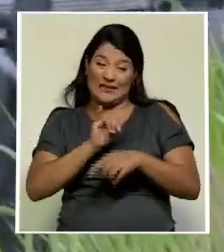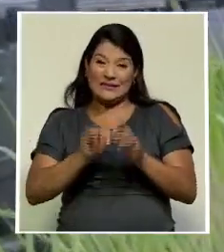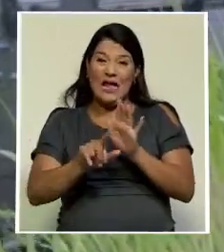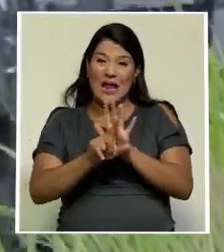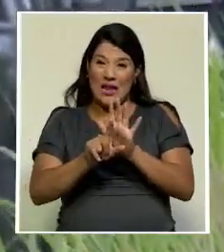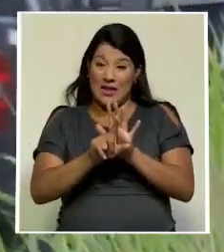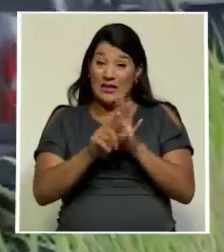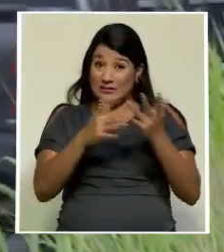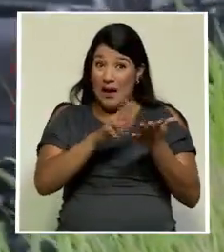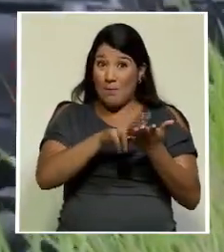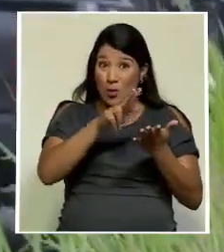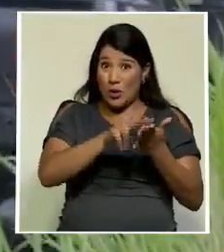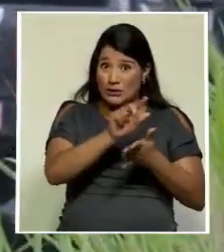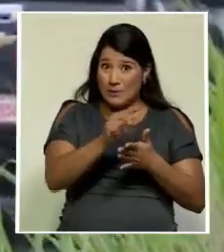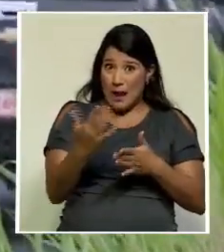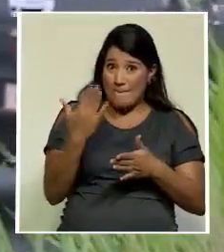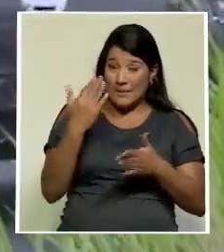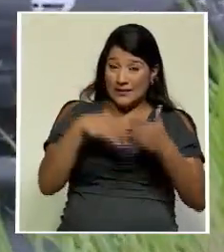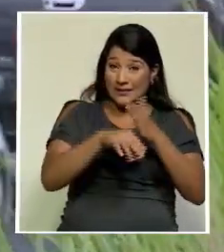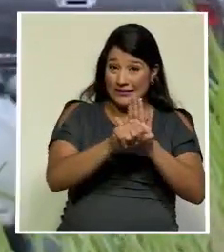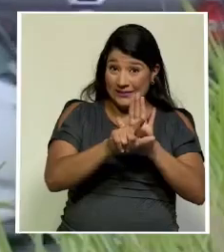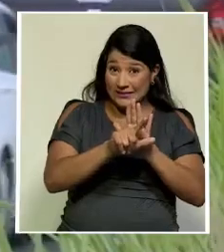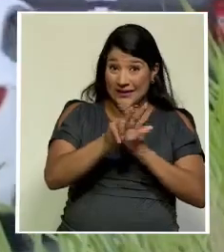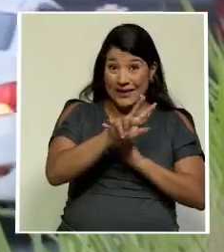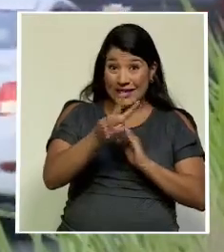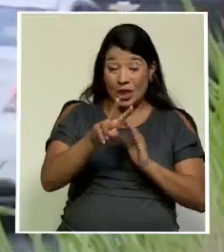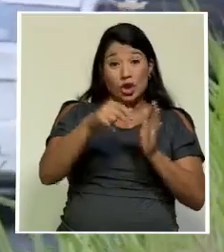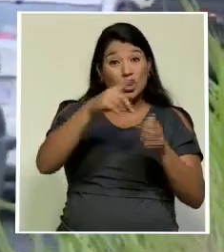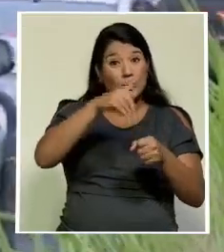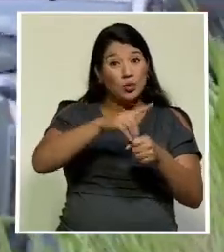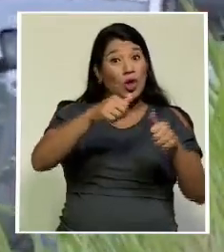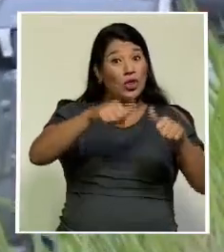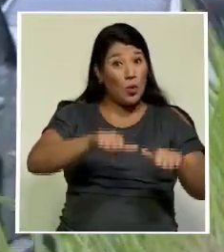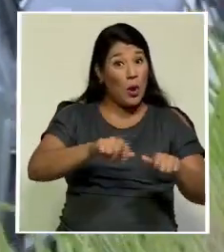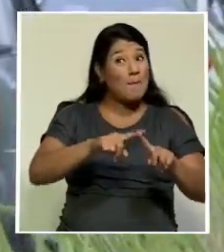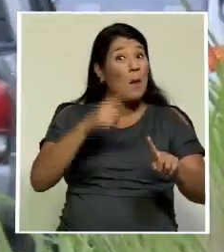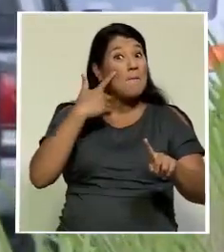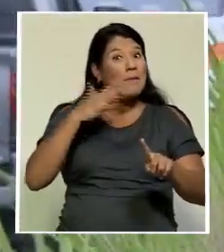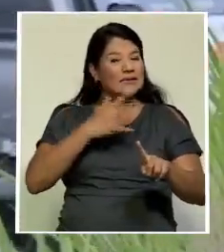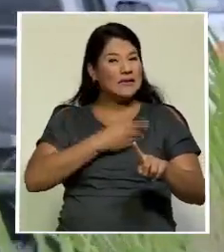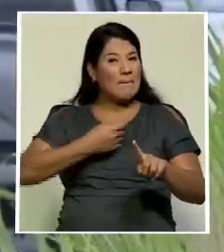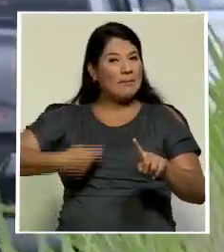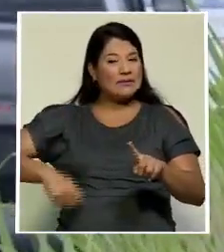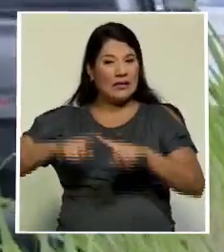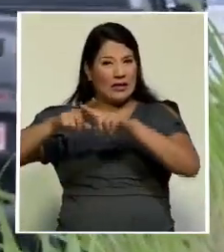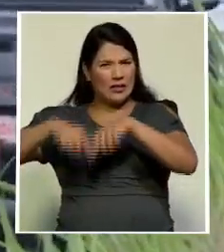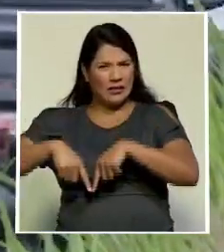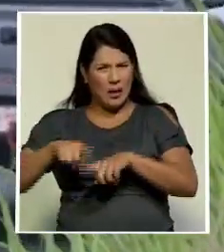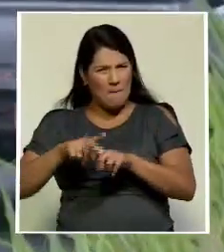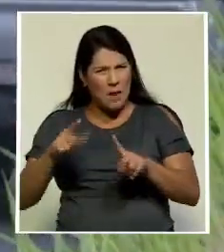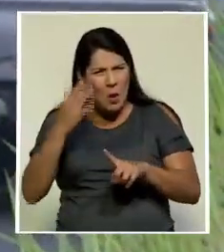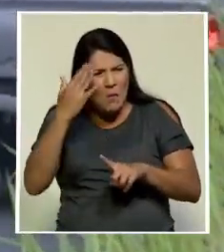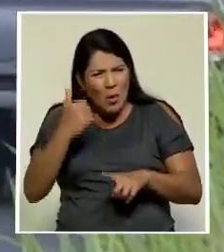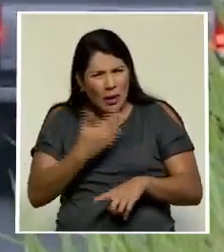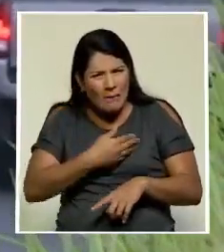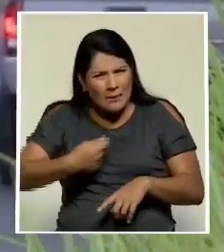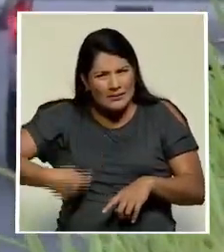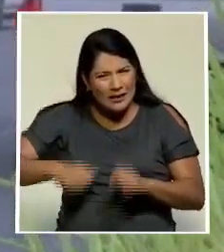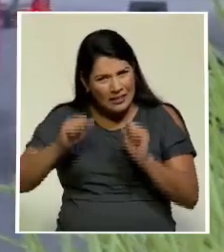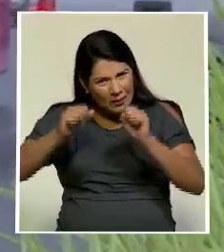República con la votación de 32 diputados a favor. Pero, ¿por qué el presidente puede vetar un decreto